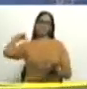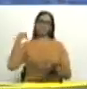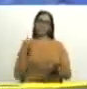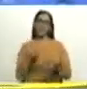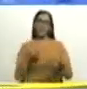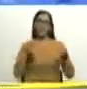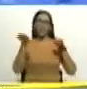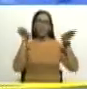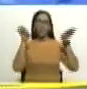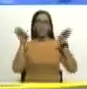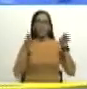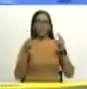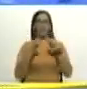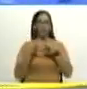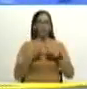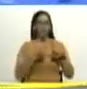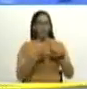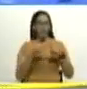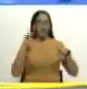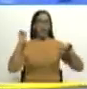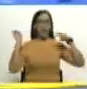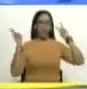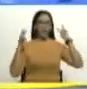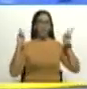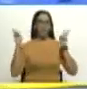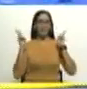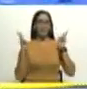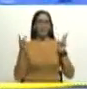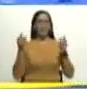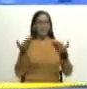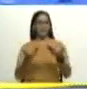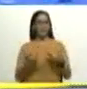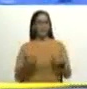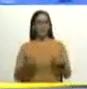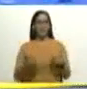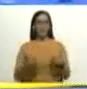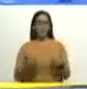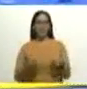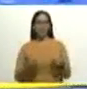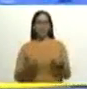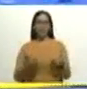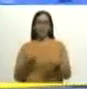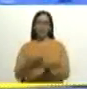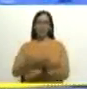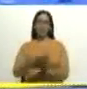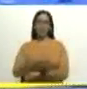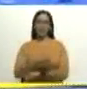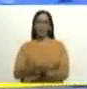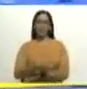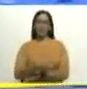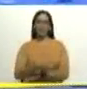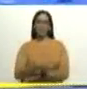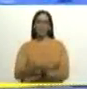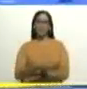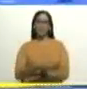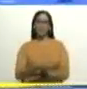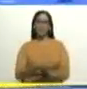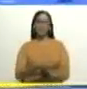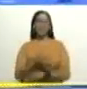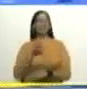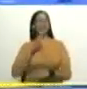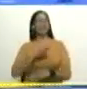conocer, a pasear y trae su platica a gastar. Y ya